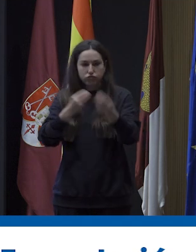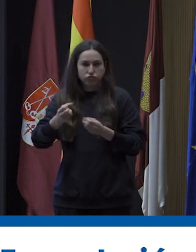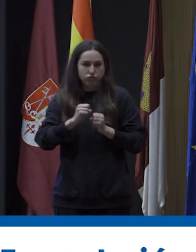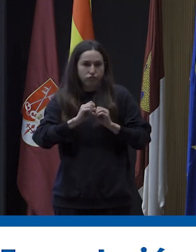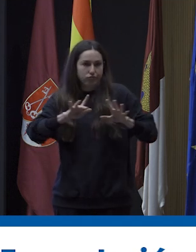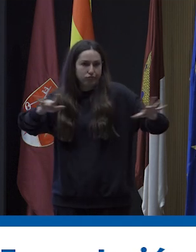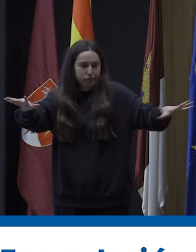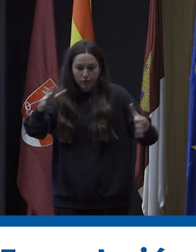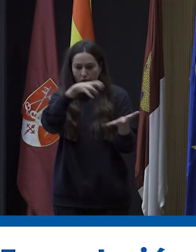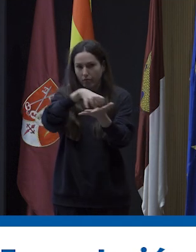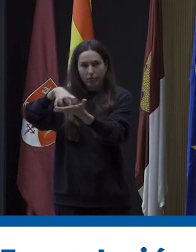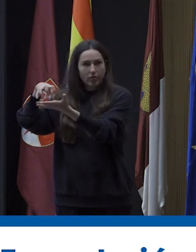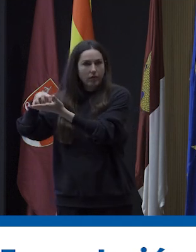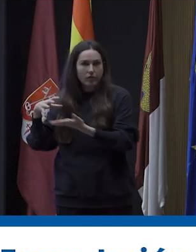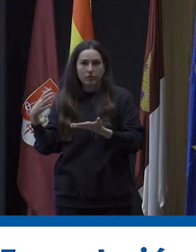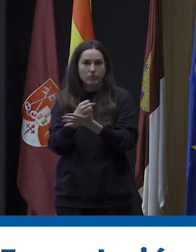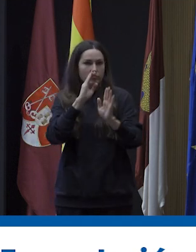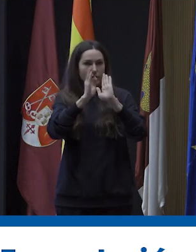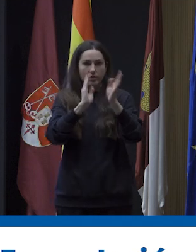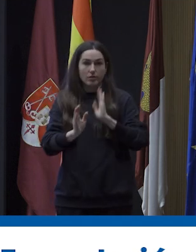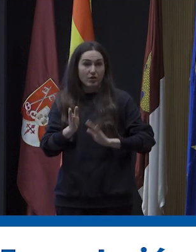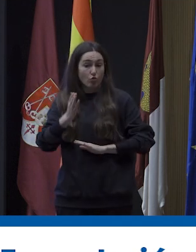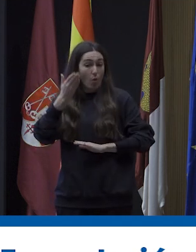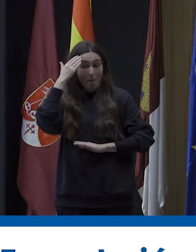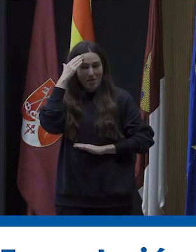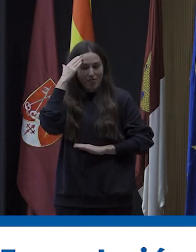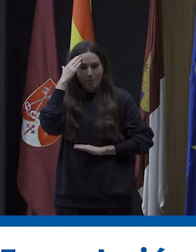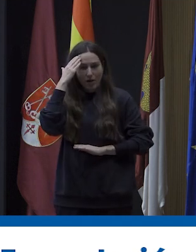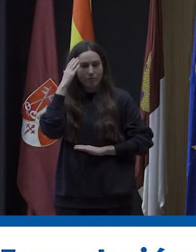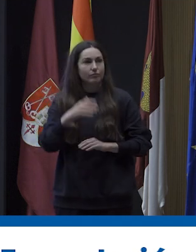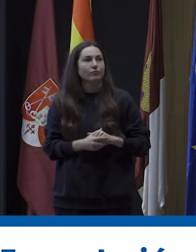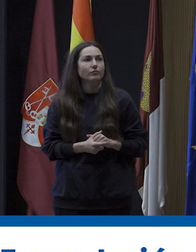y se convirtió en un tratamiento principal de los síndromes coronarios agudos.